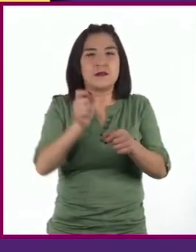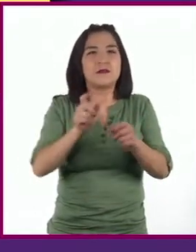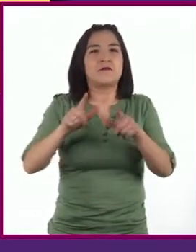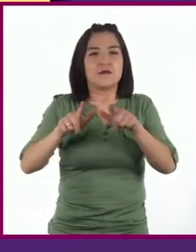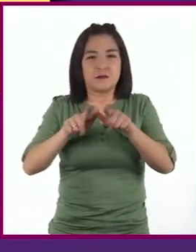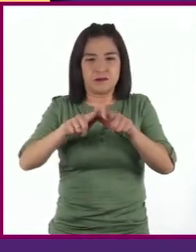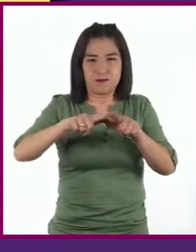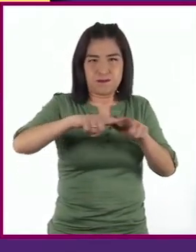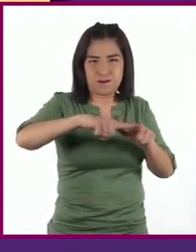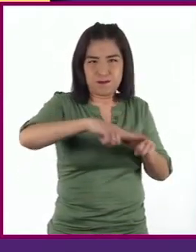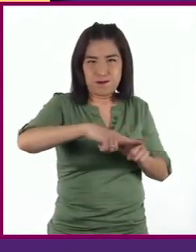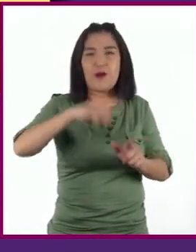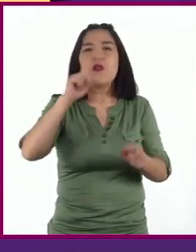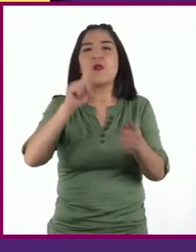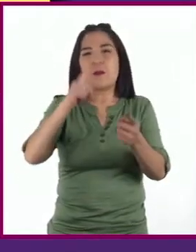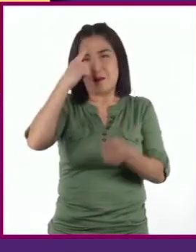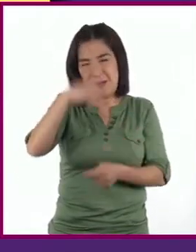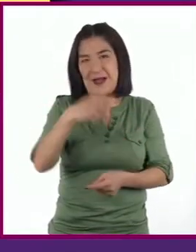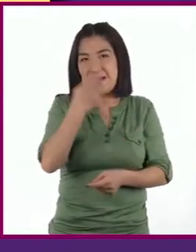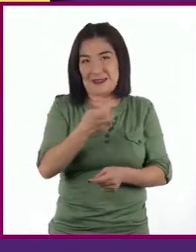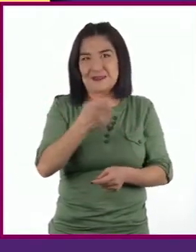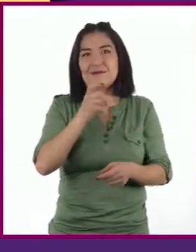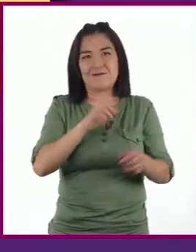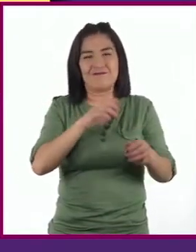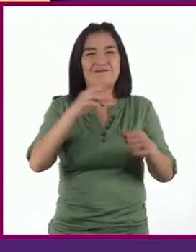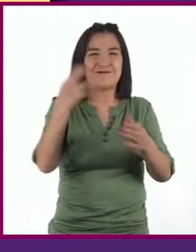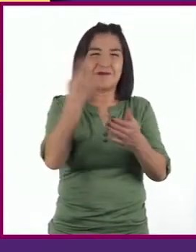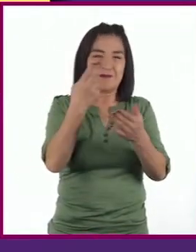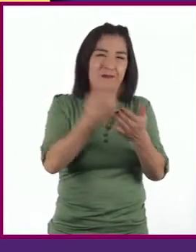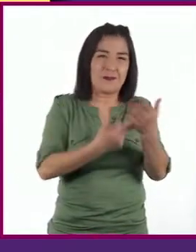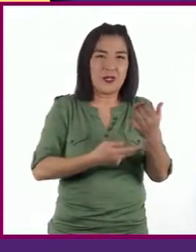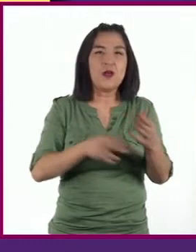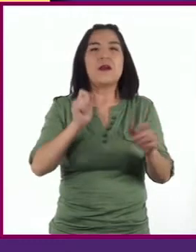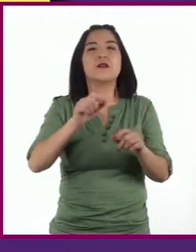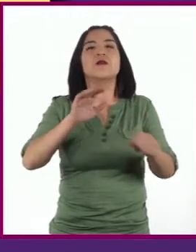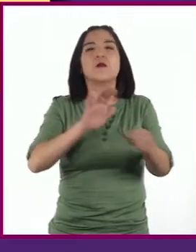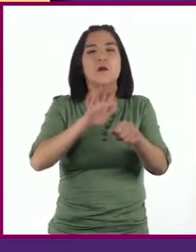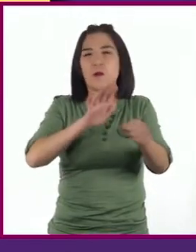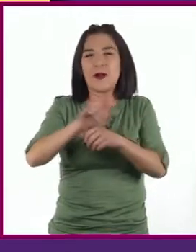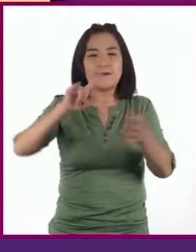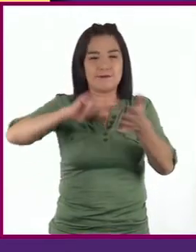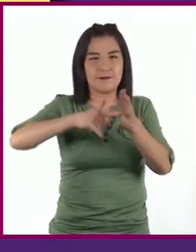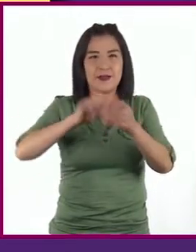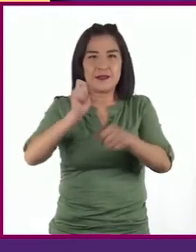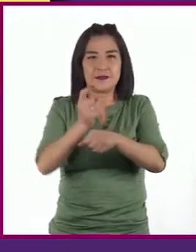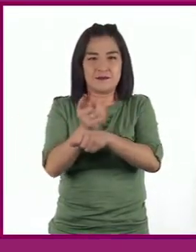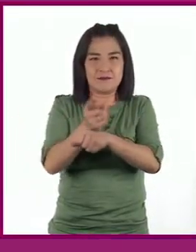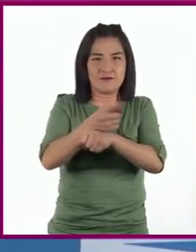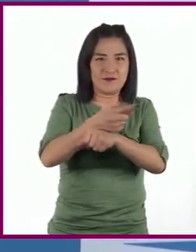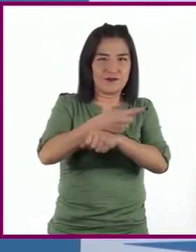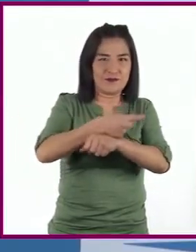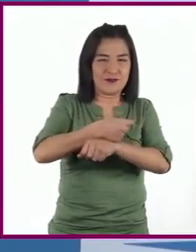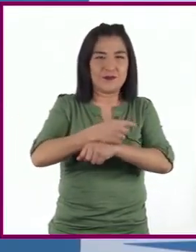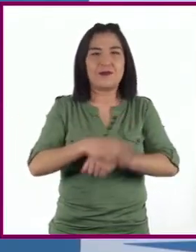rotación, para este ejercicio fue el sentido contrario a las manecillas del reloj.